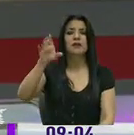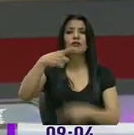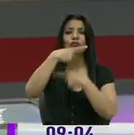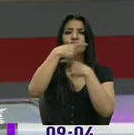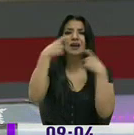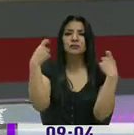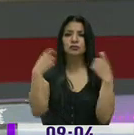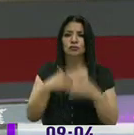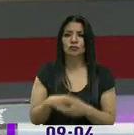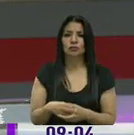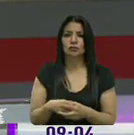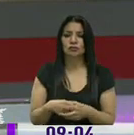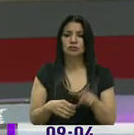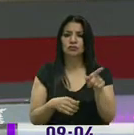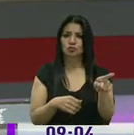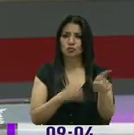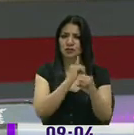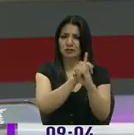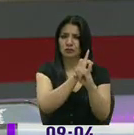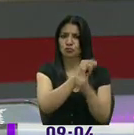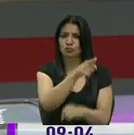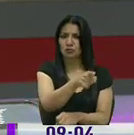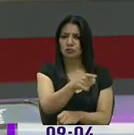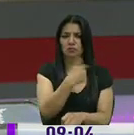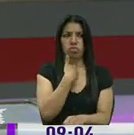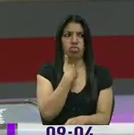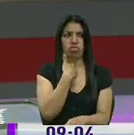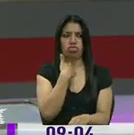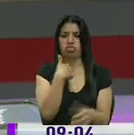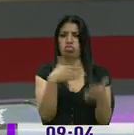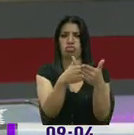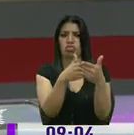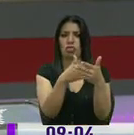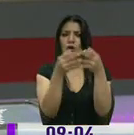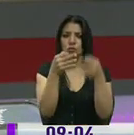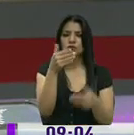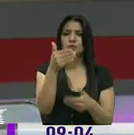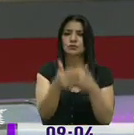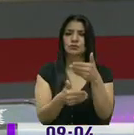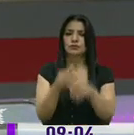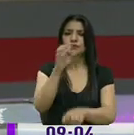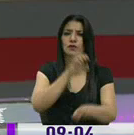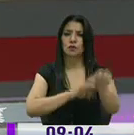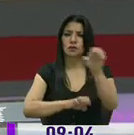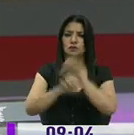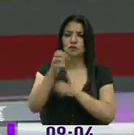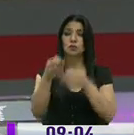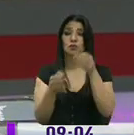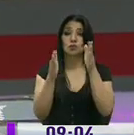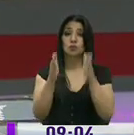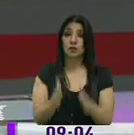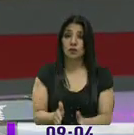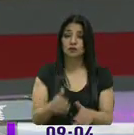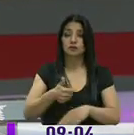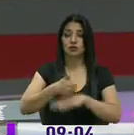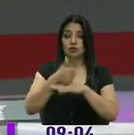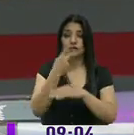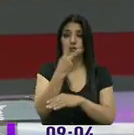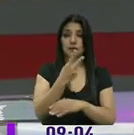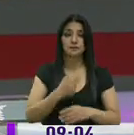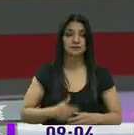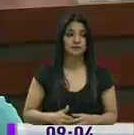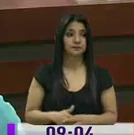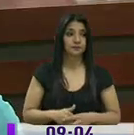desacreditando la entidad de justicia el hecho ocurre en pleno proceso de evaluación de los costos de los jueces de la corte